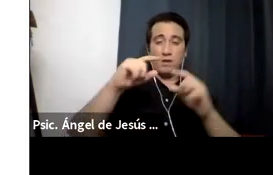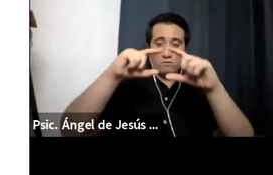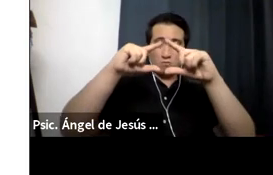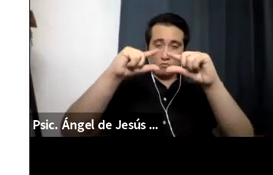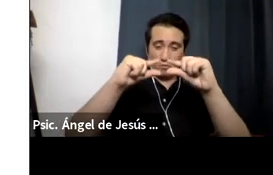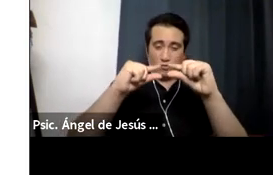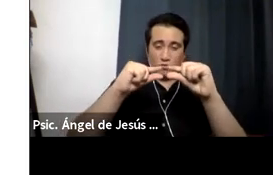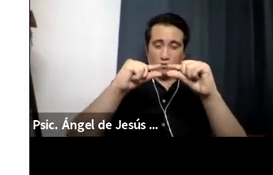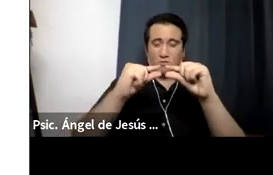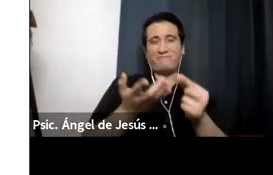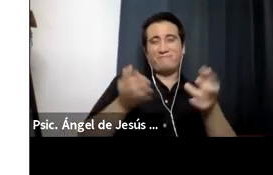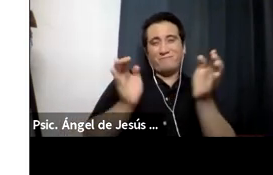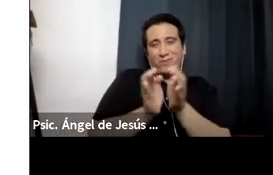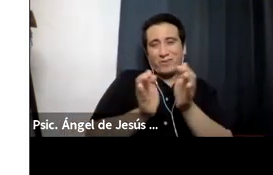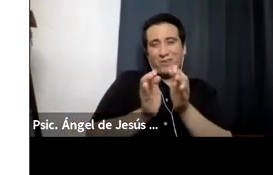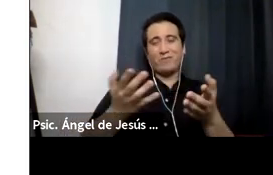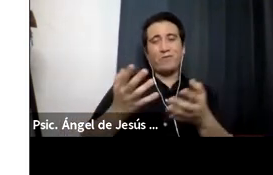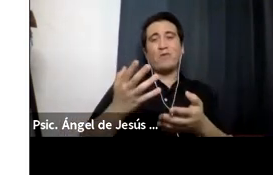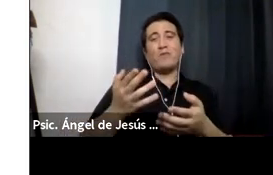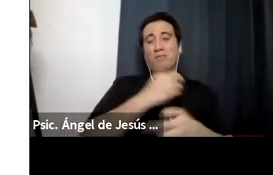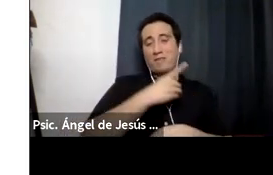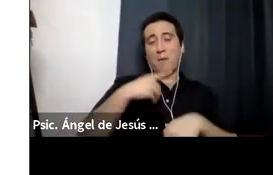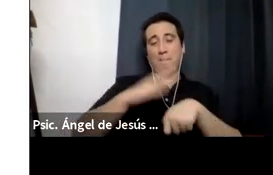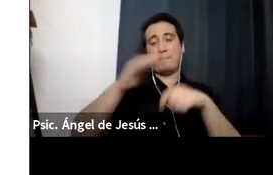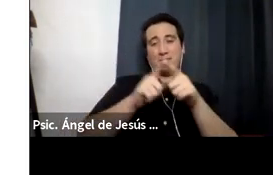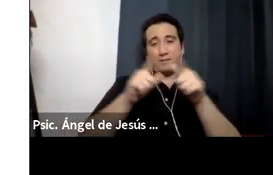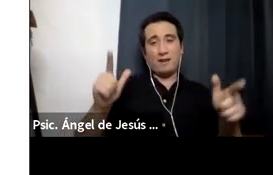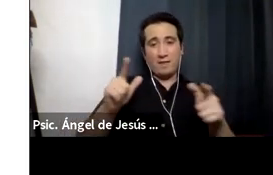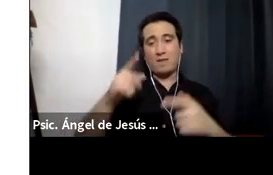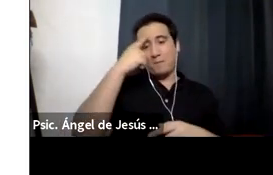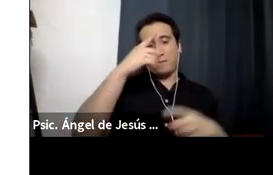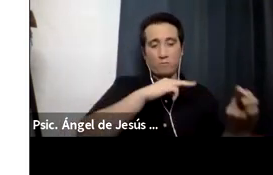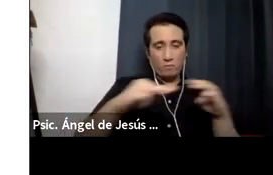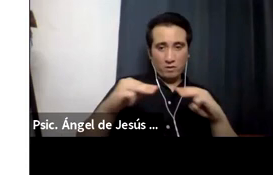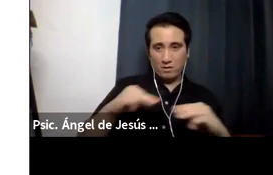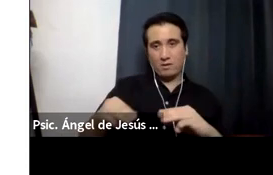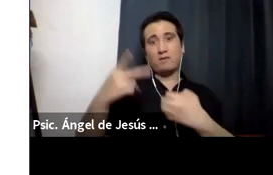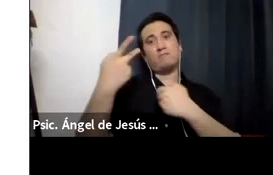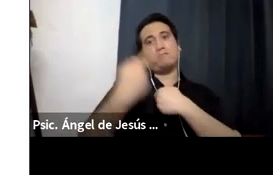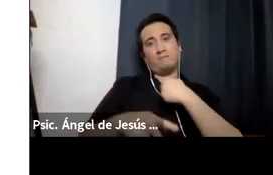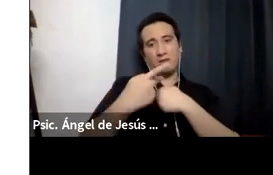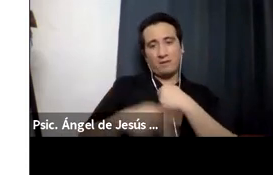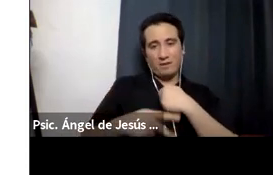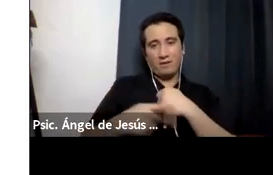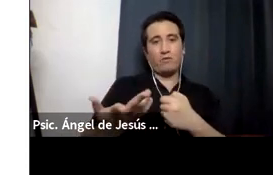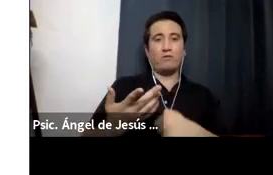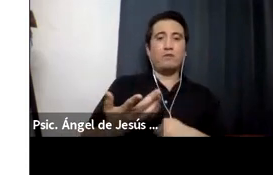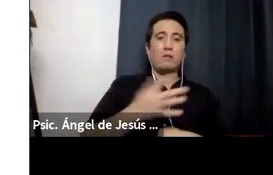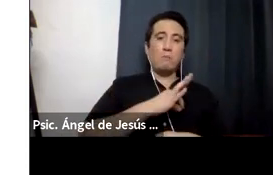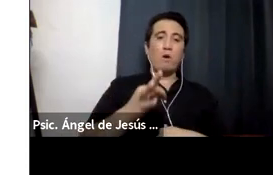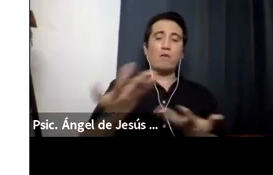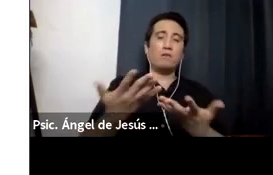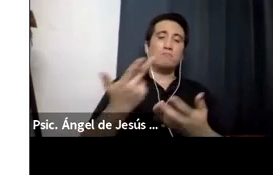movilidad, ¿no? Y no estén, no se arriesguen a tener rosaduras o a quedar tan apretados que se puede ocasionar